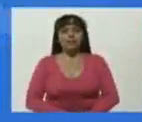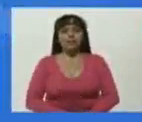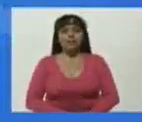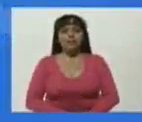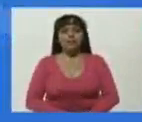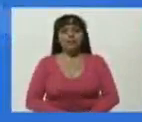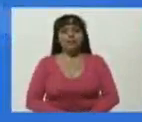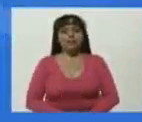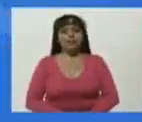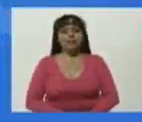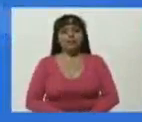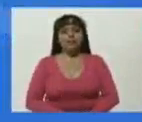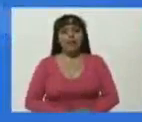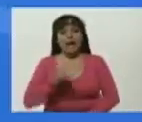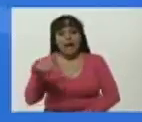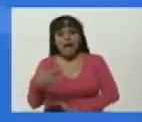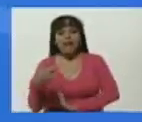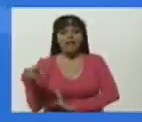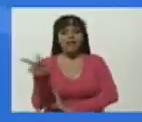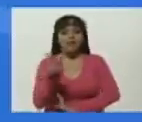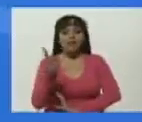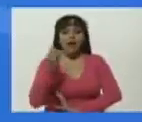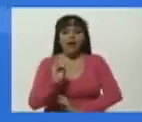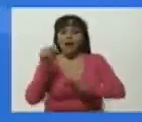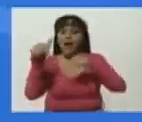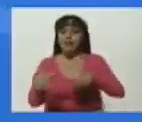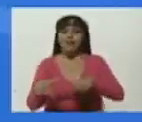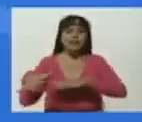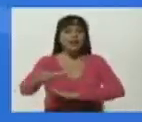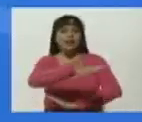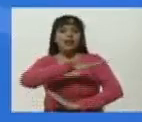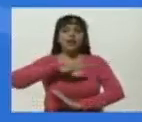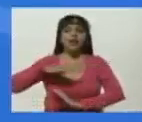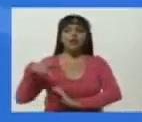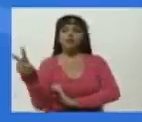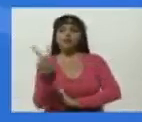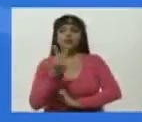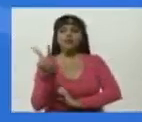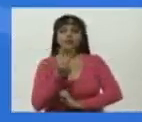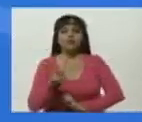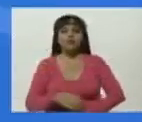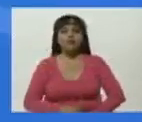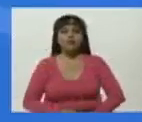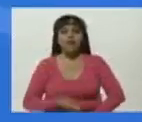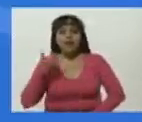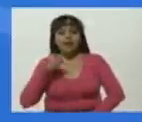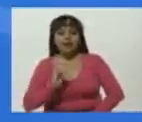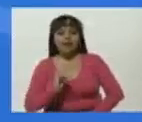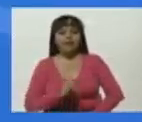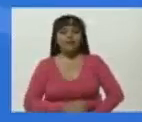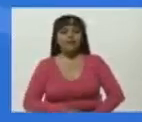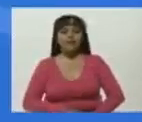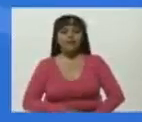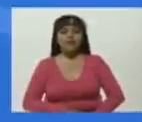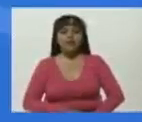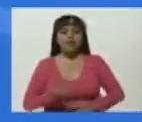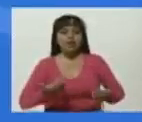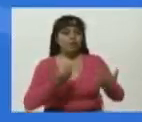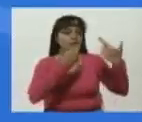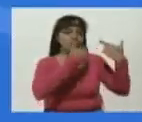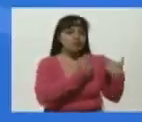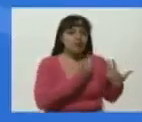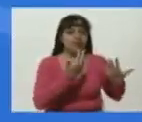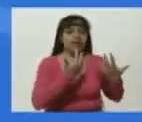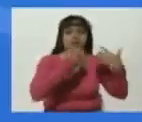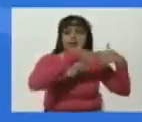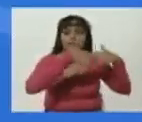Balbuena, esta Venezuela que está aquí en el campo venezolano, que está en manos de las